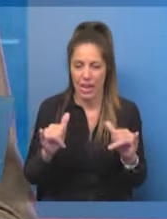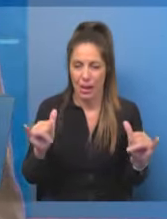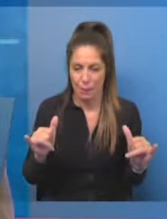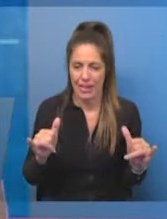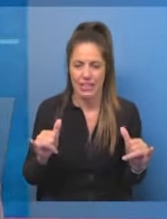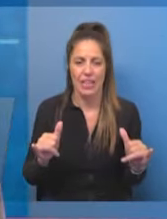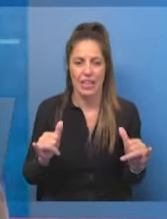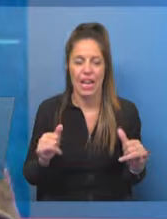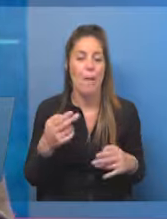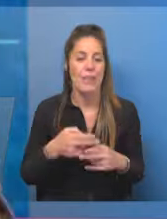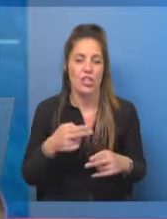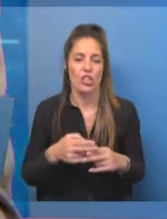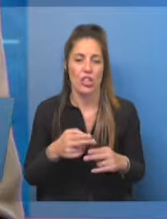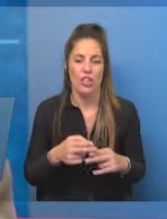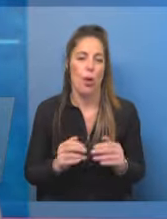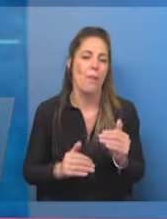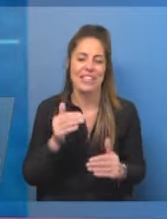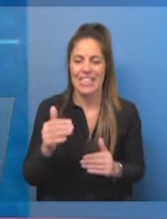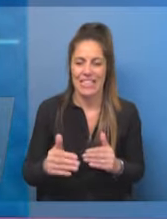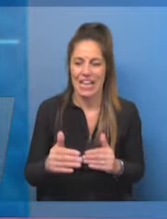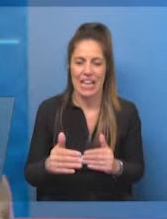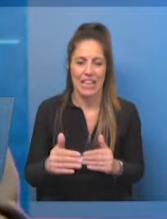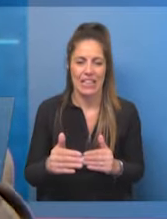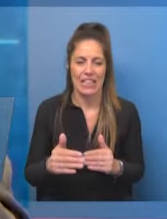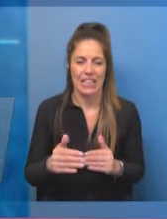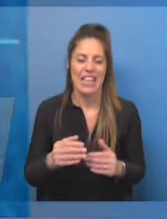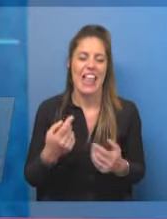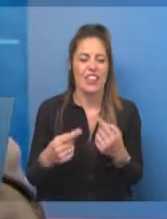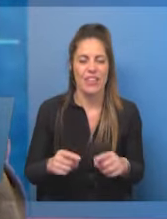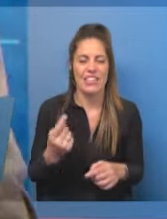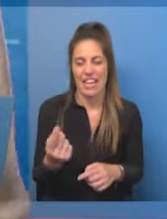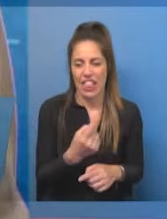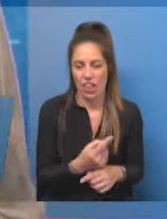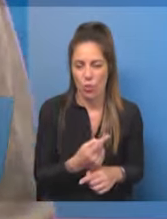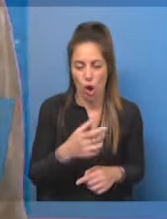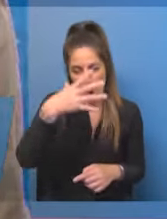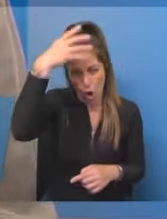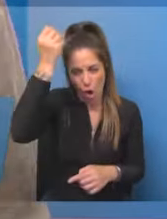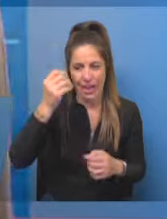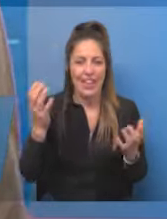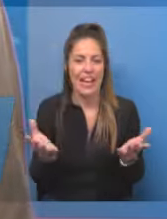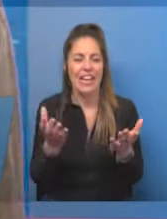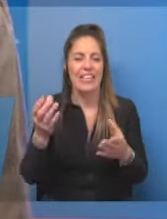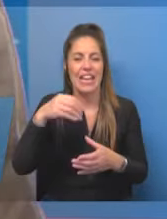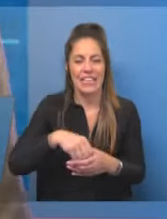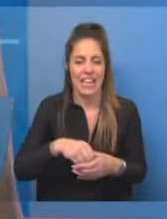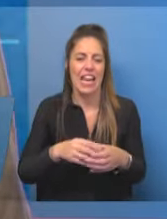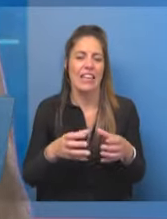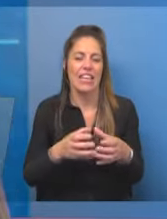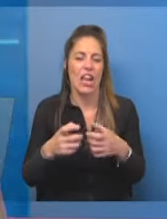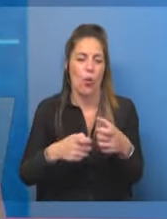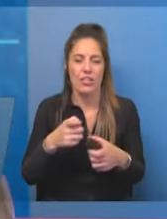campaña mencionando Más allá del bueno el matiz que le ponía cada uno jeda quería la interna de la coalición porque pensaba que